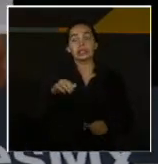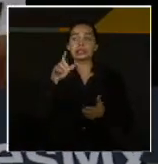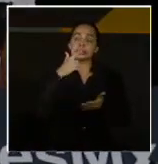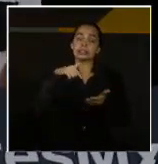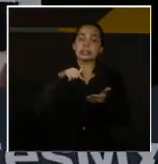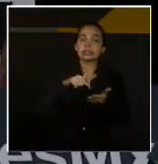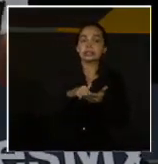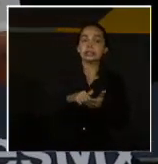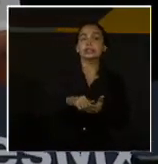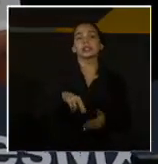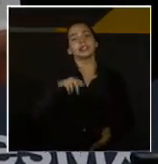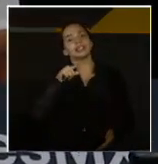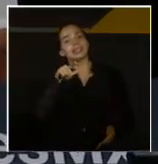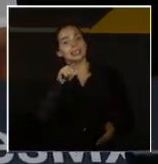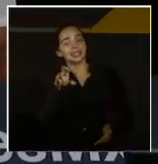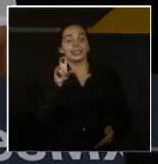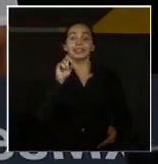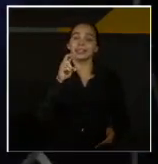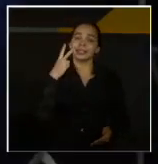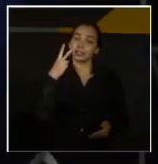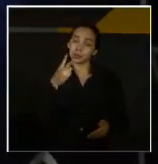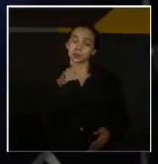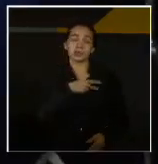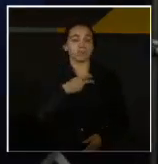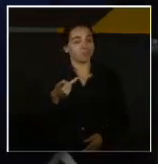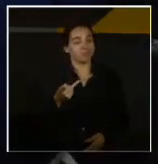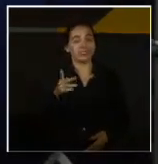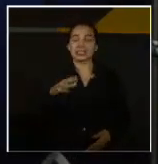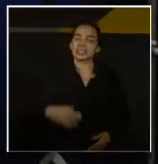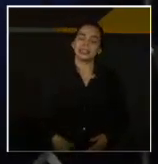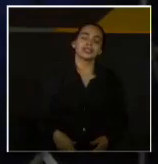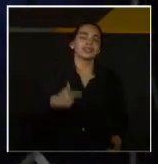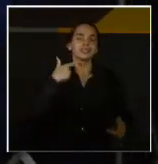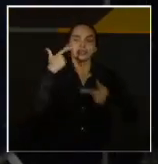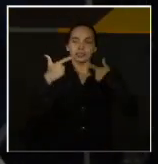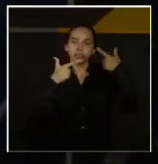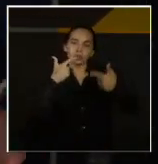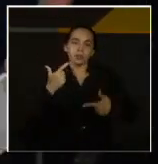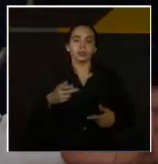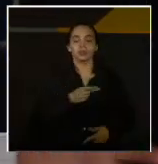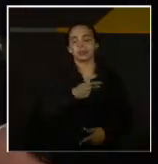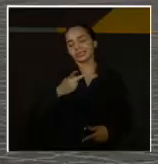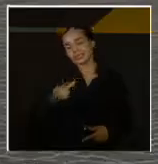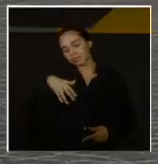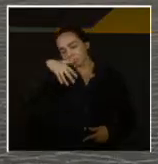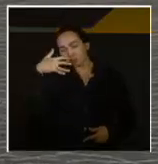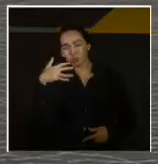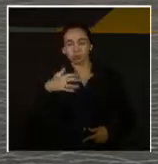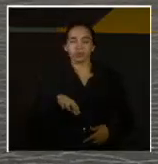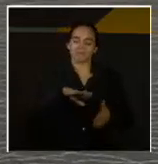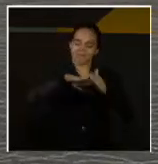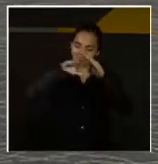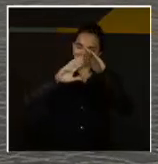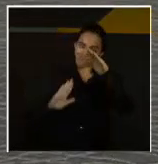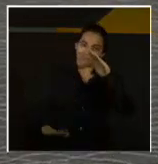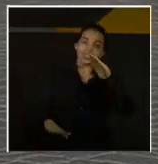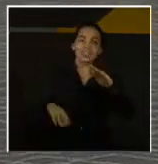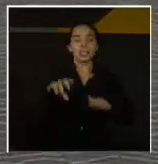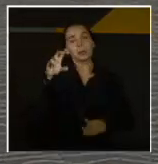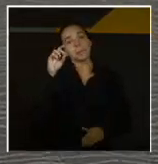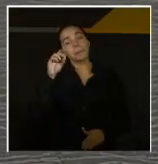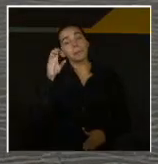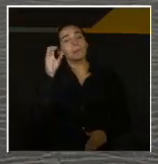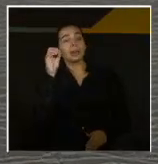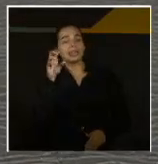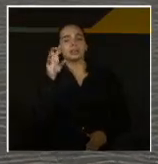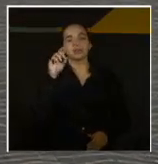17 de 32 estados de la República en el tema de la pobreza. Si hablamos de pobreza extrema, estamos todavía peor, andamos en el lugar 20-21 en